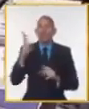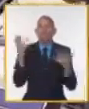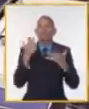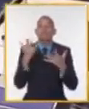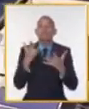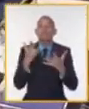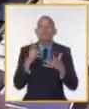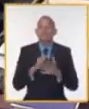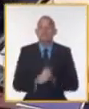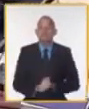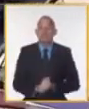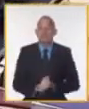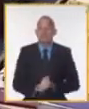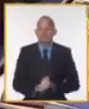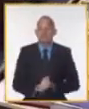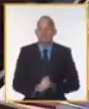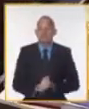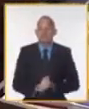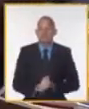mano.